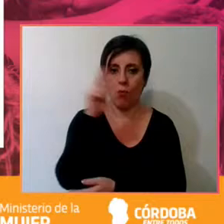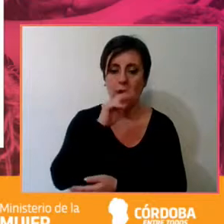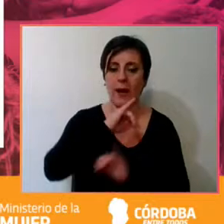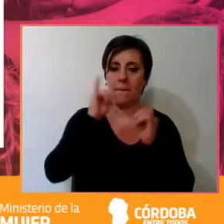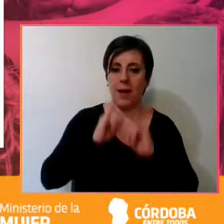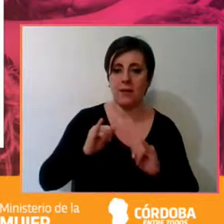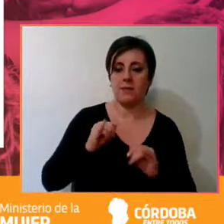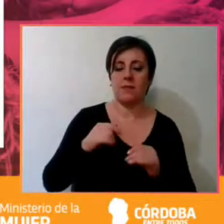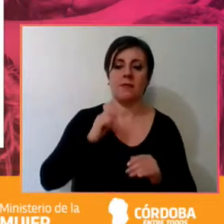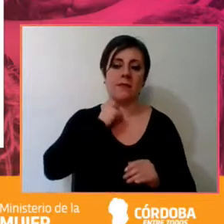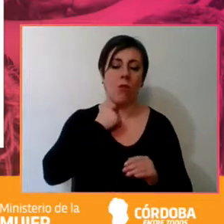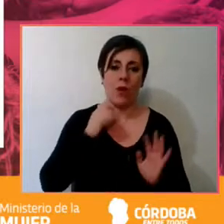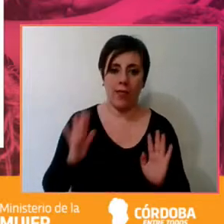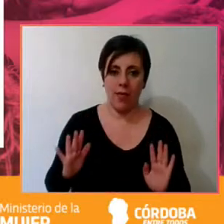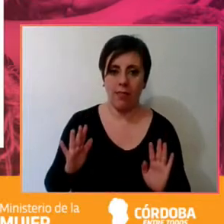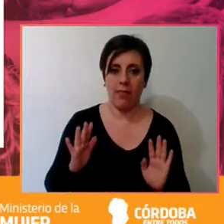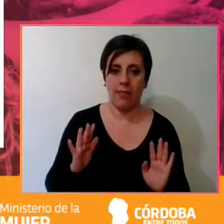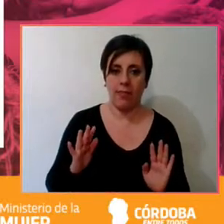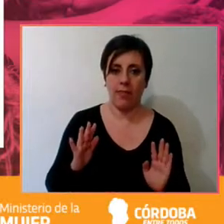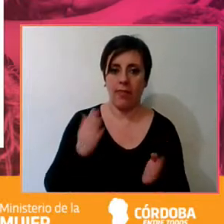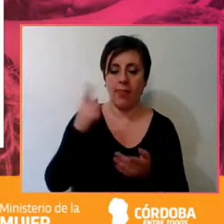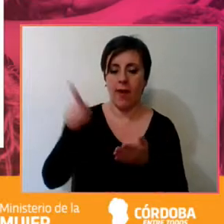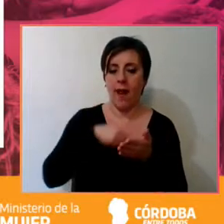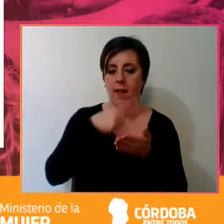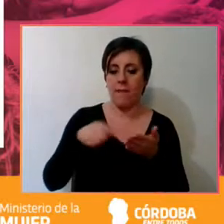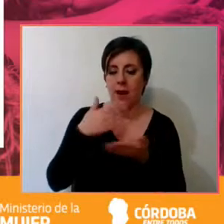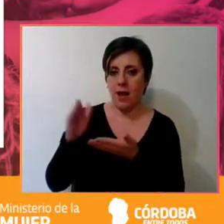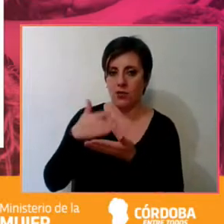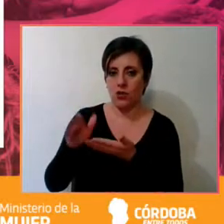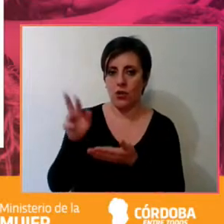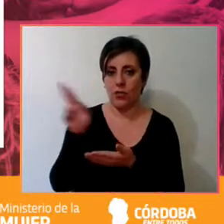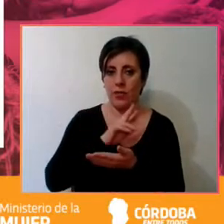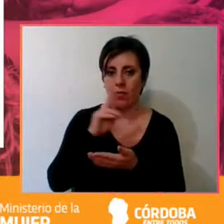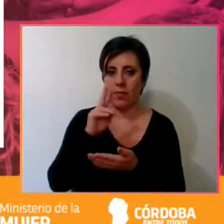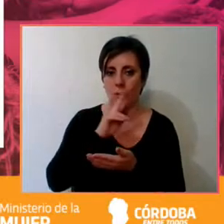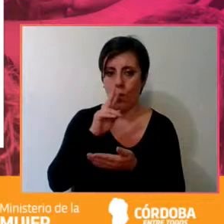seguridad, eliminación de la violencia contra las mujeres.